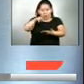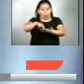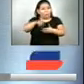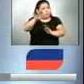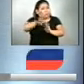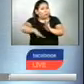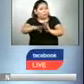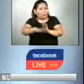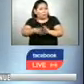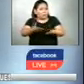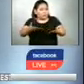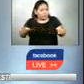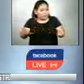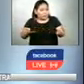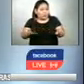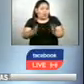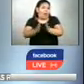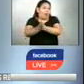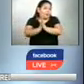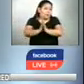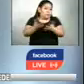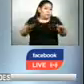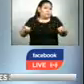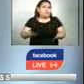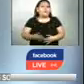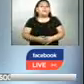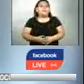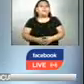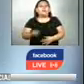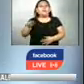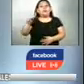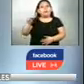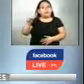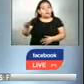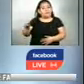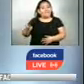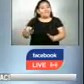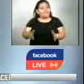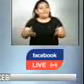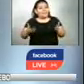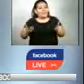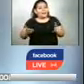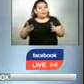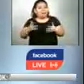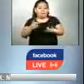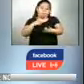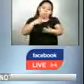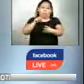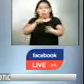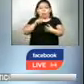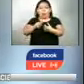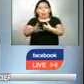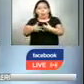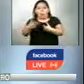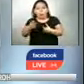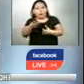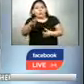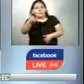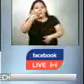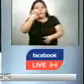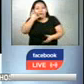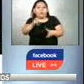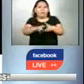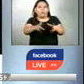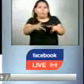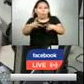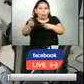para pedirnos algún favor y de esa forma robarnos nuestro número de teléfono, robarnos